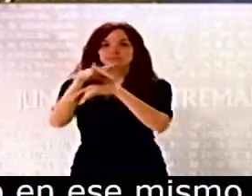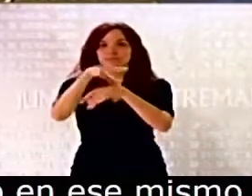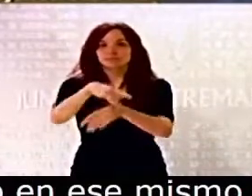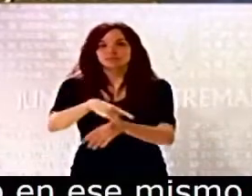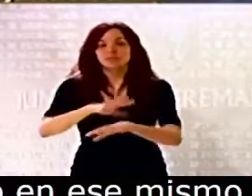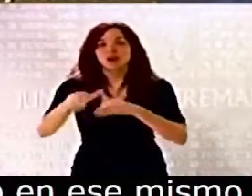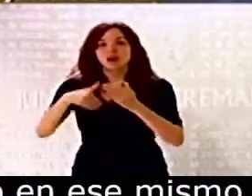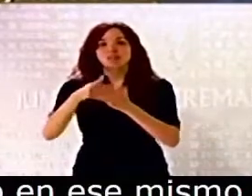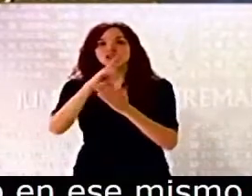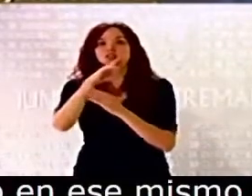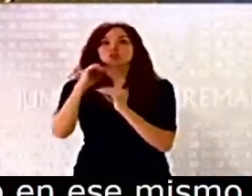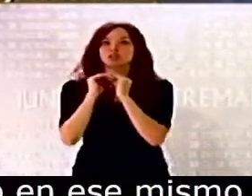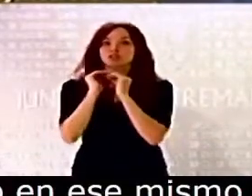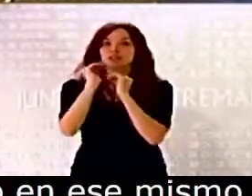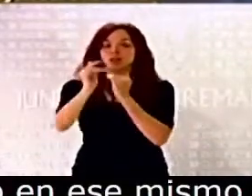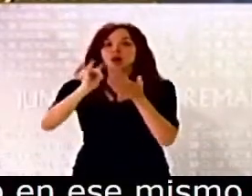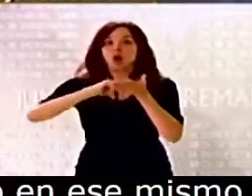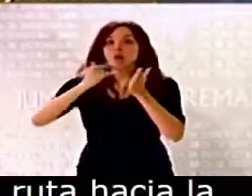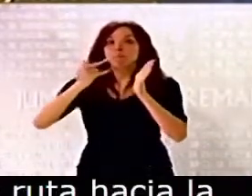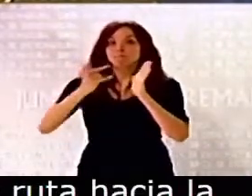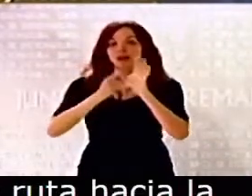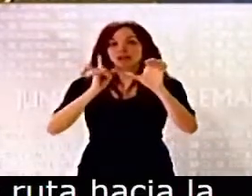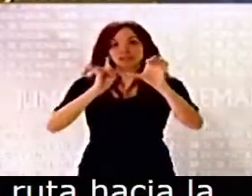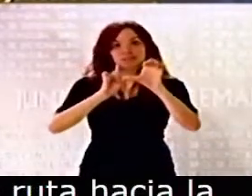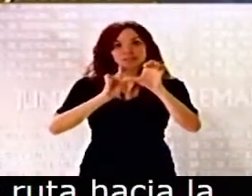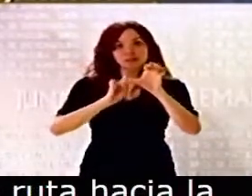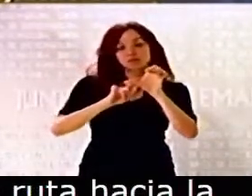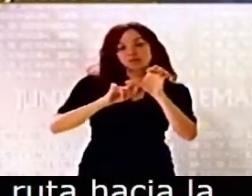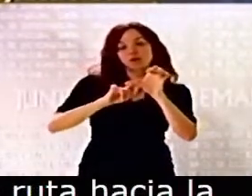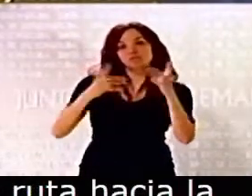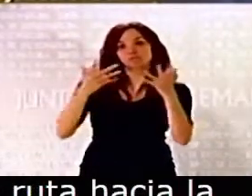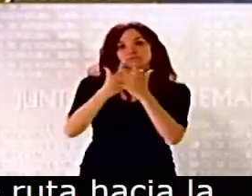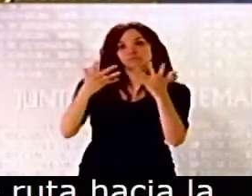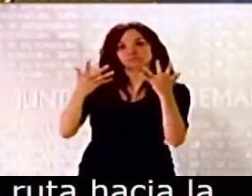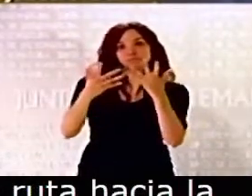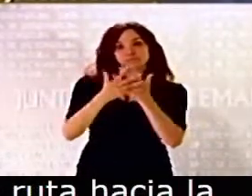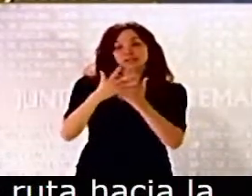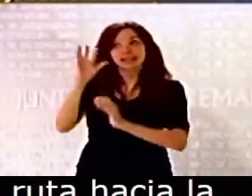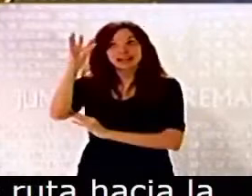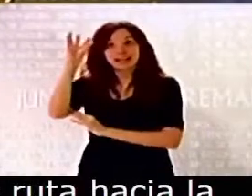el Plan Extremeño Integrado de Energía y Clima